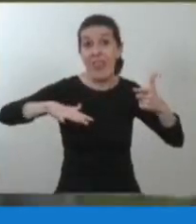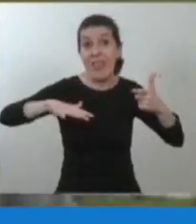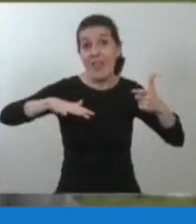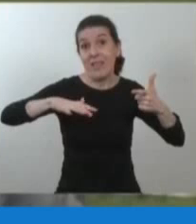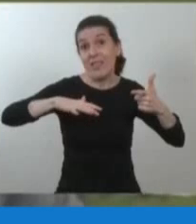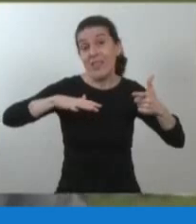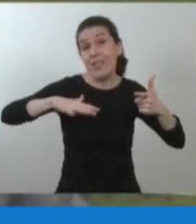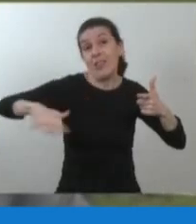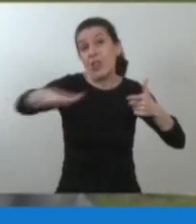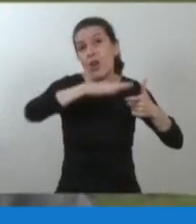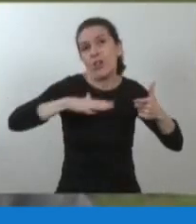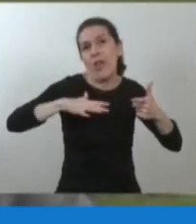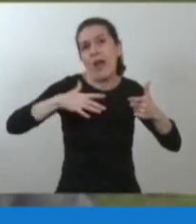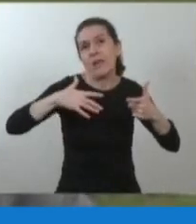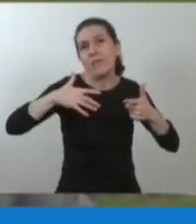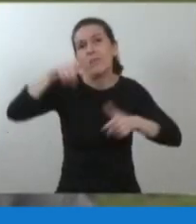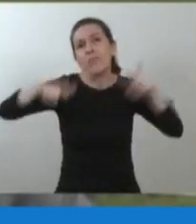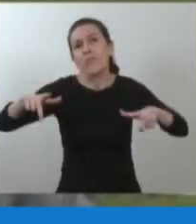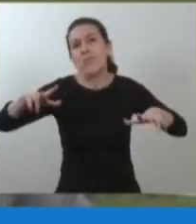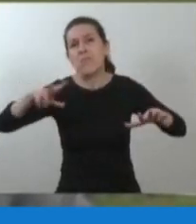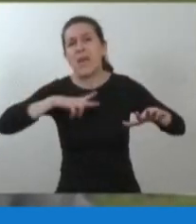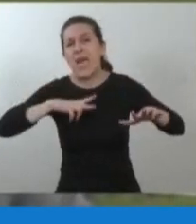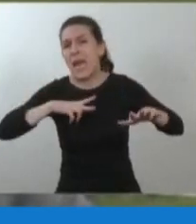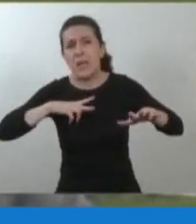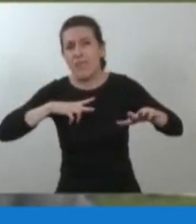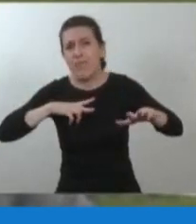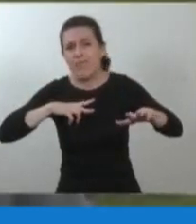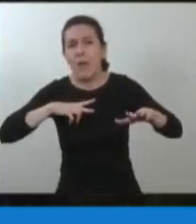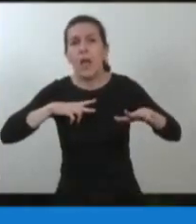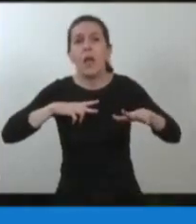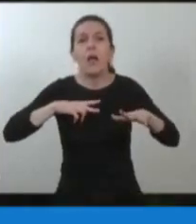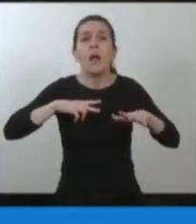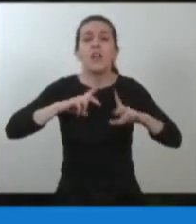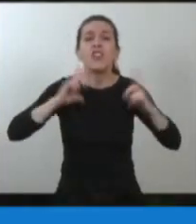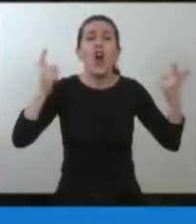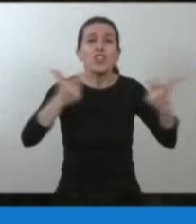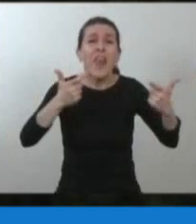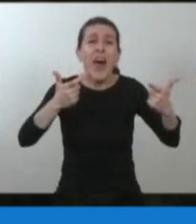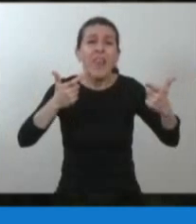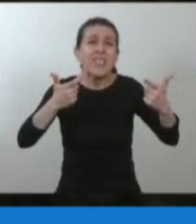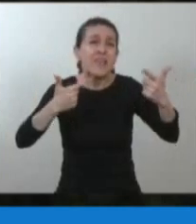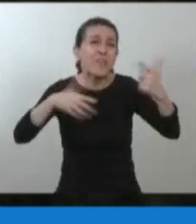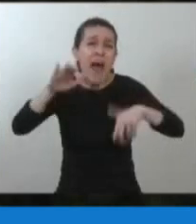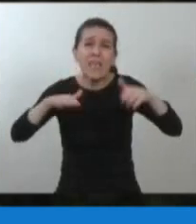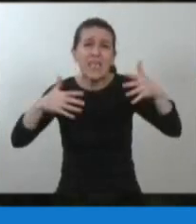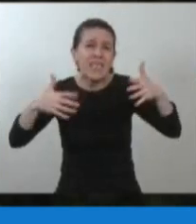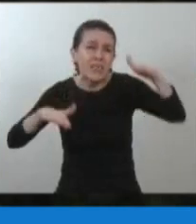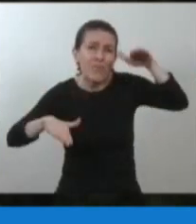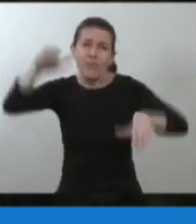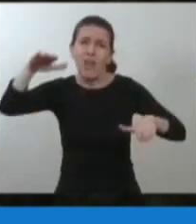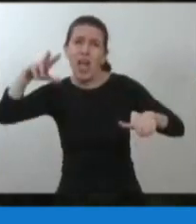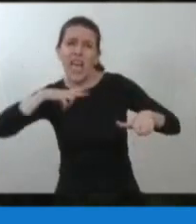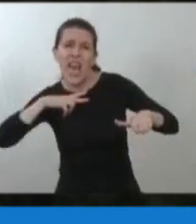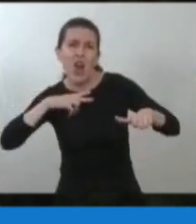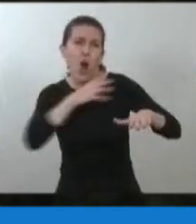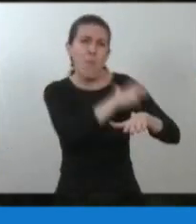más ricas sino que los delitos ocurren en las sociedades más desiguales cuando muchas veces